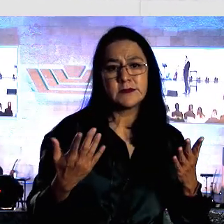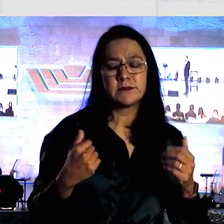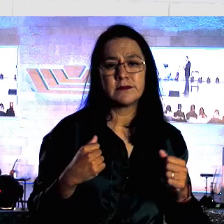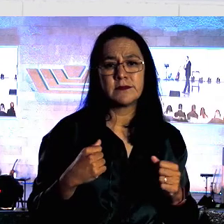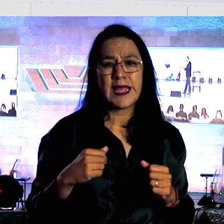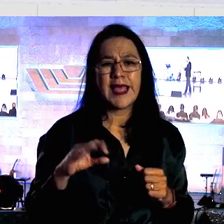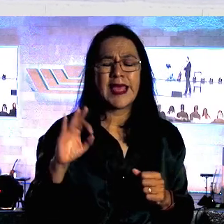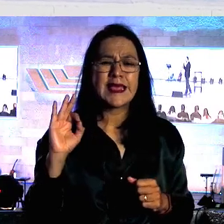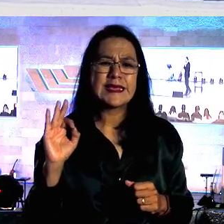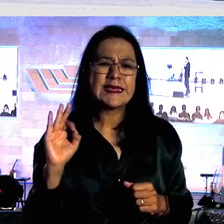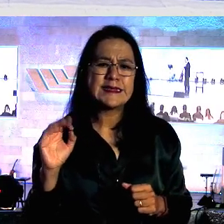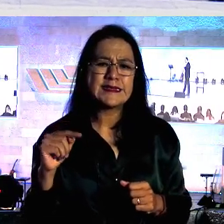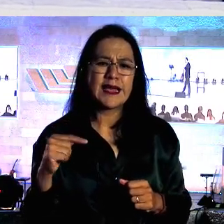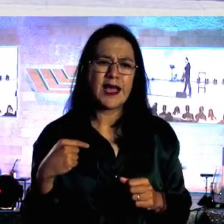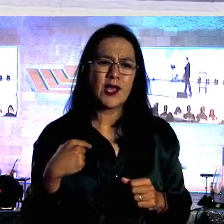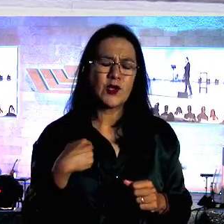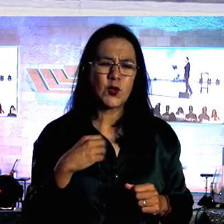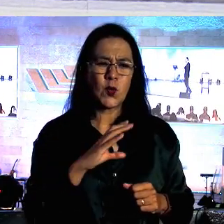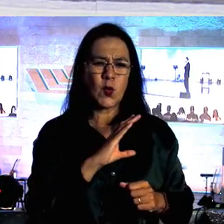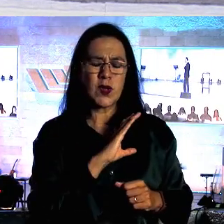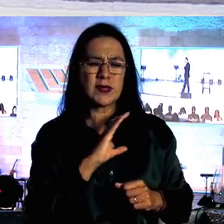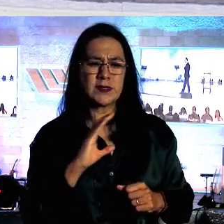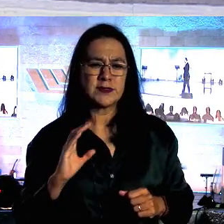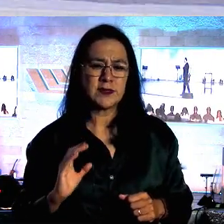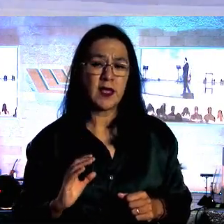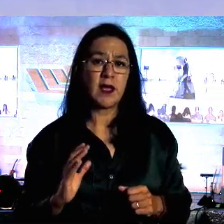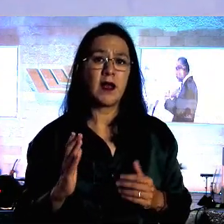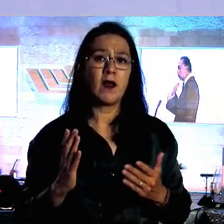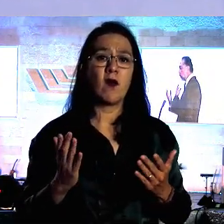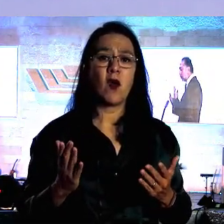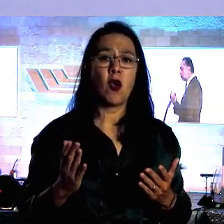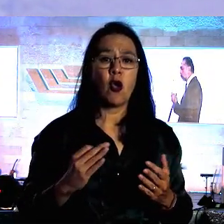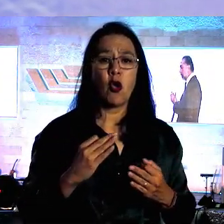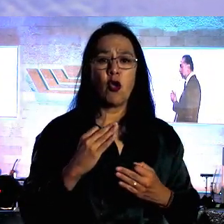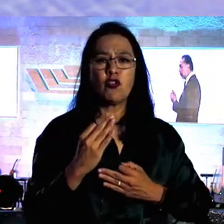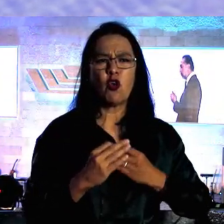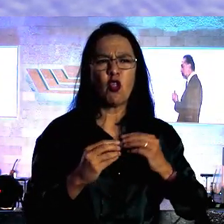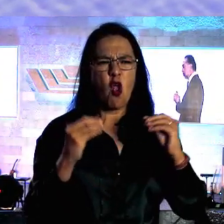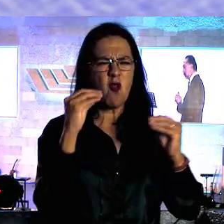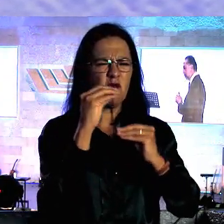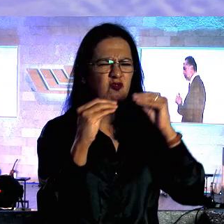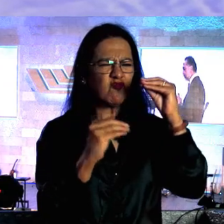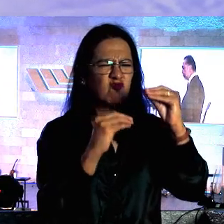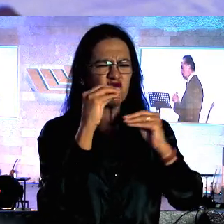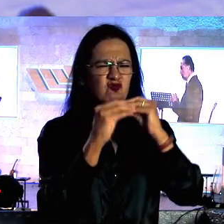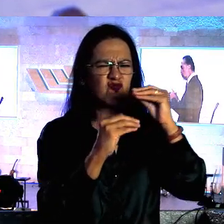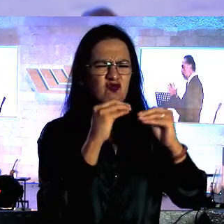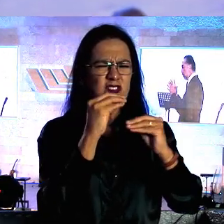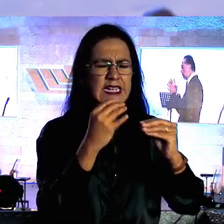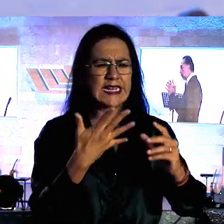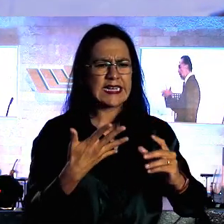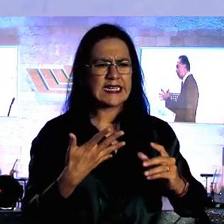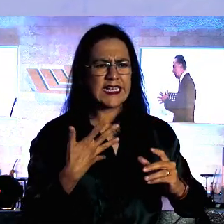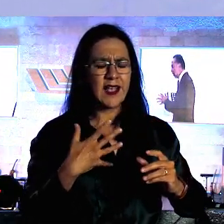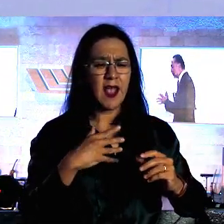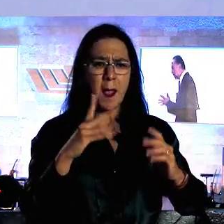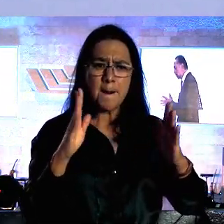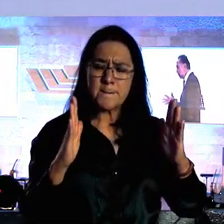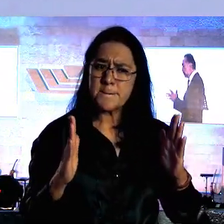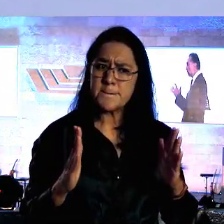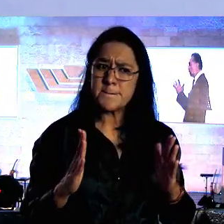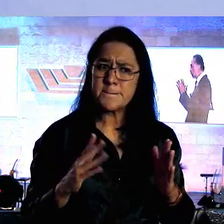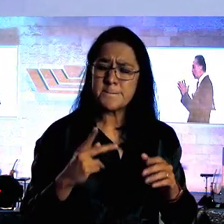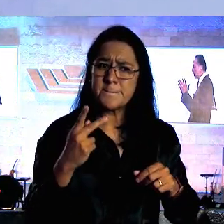tal vez he sido de los cristianos que todo lo discuten tengo que poner en práctica este